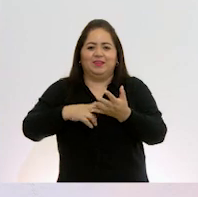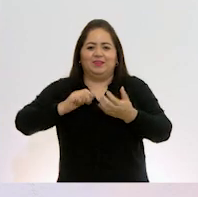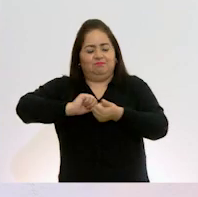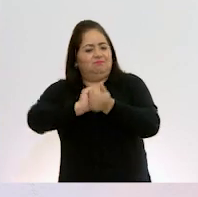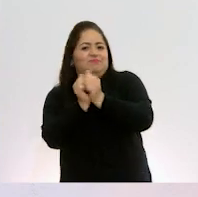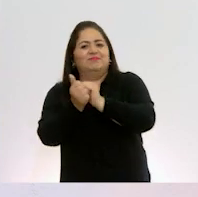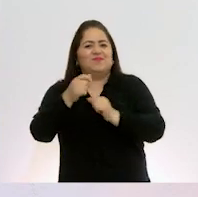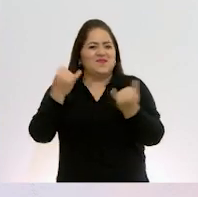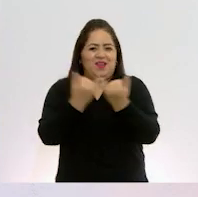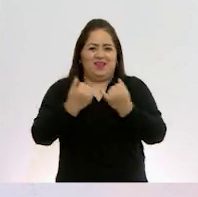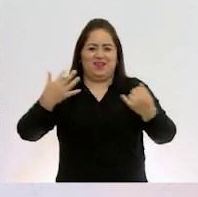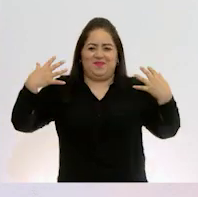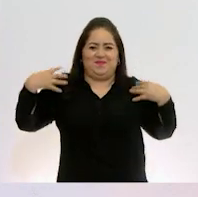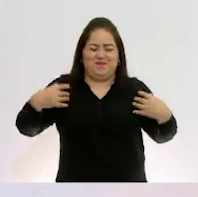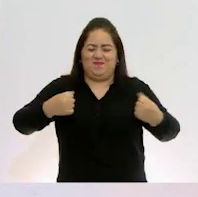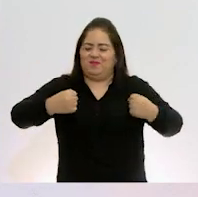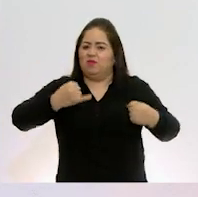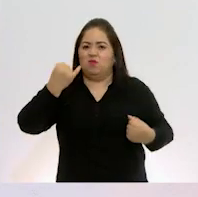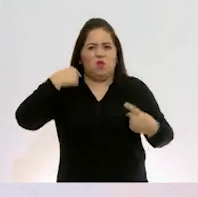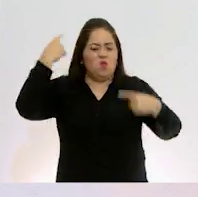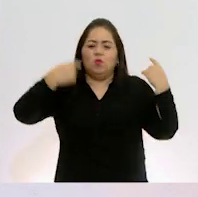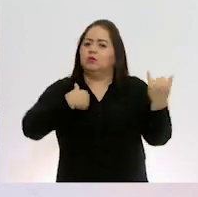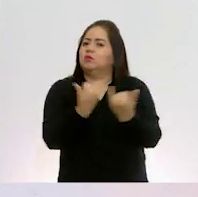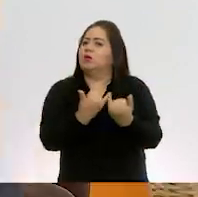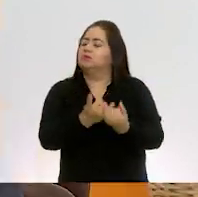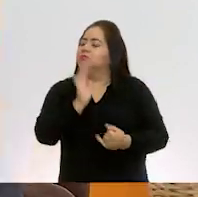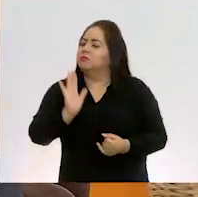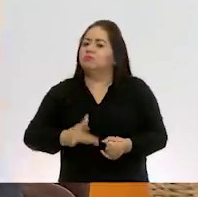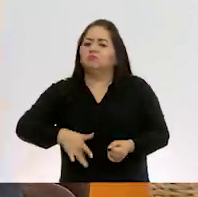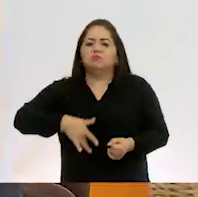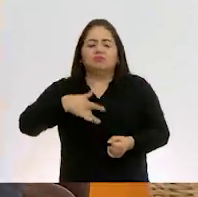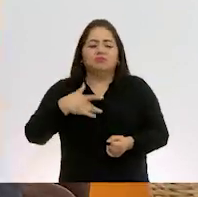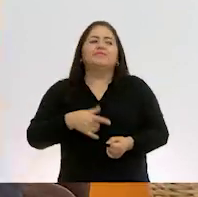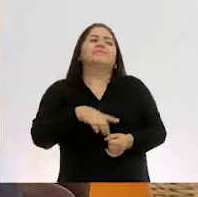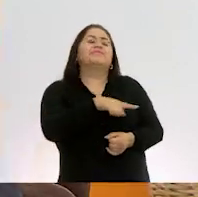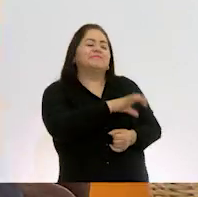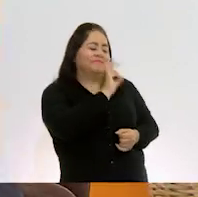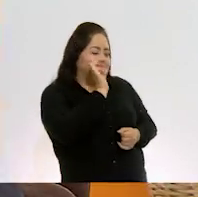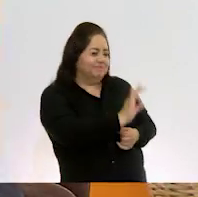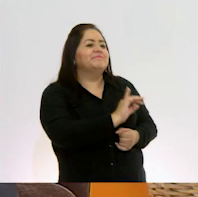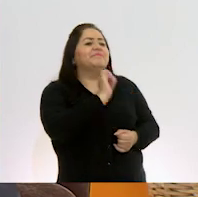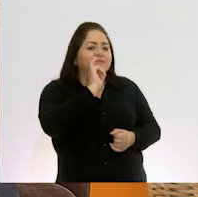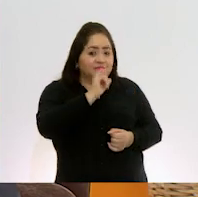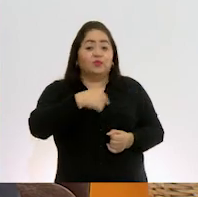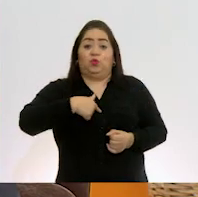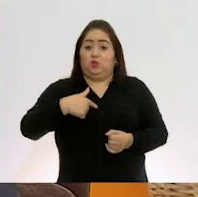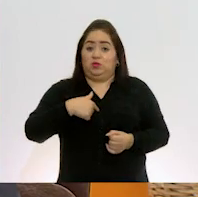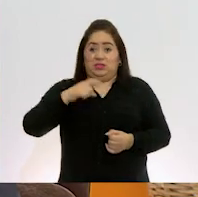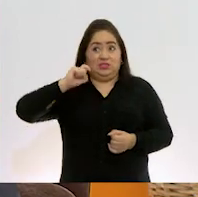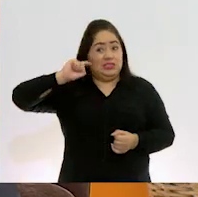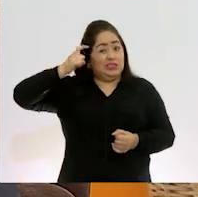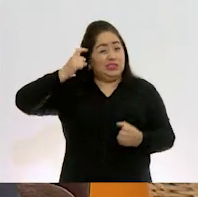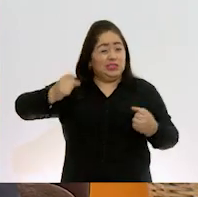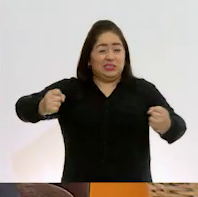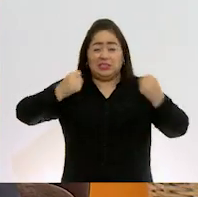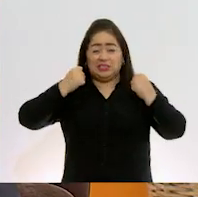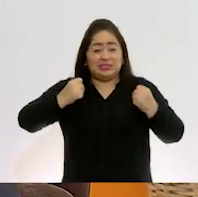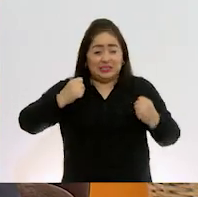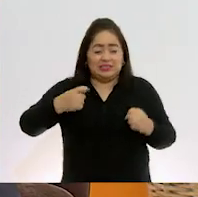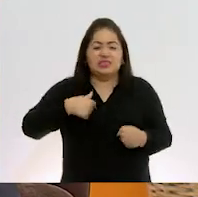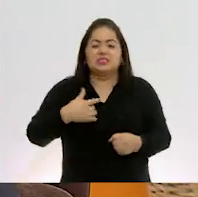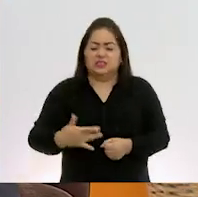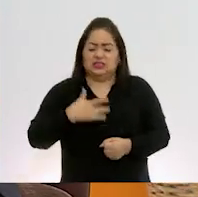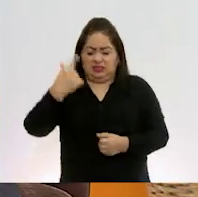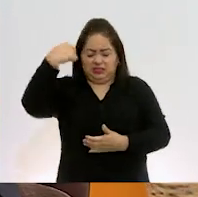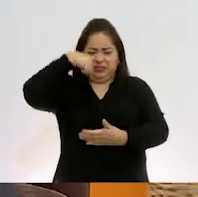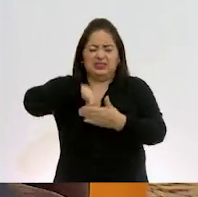así de... Me pongo muy loco, así me siento. Exactamente. Yo también cuando me siento muy enojada, lo primero que siento en